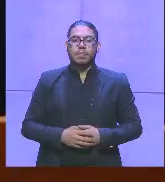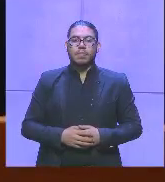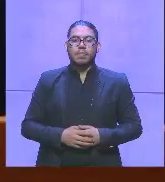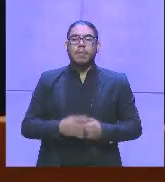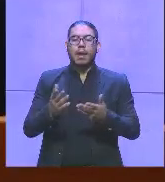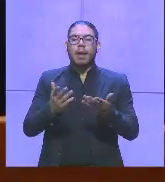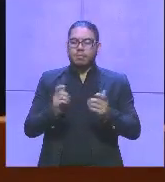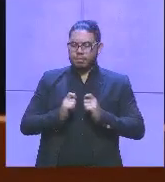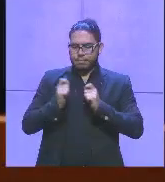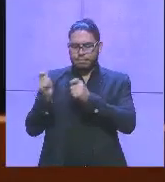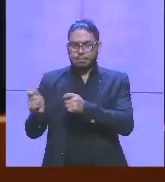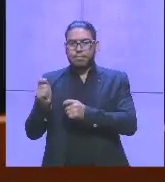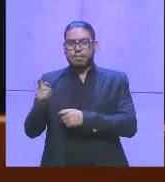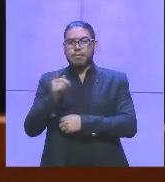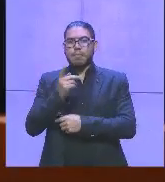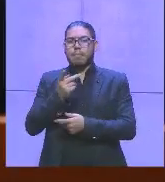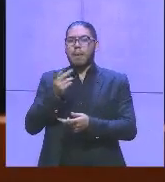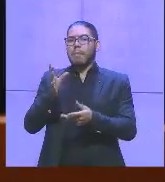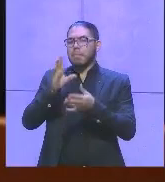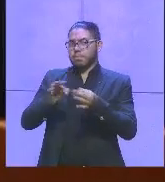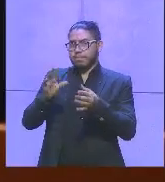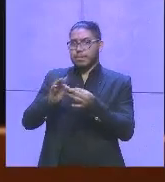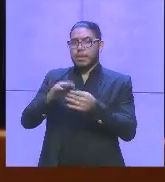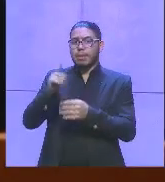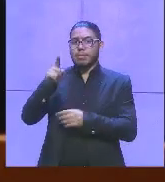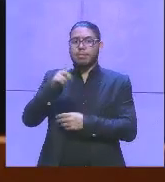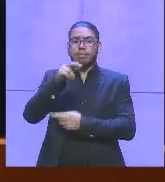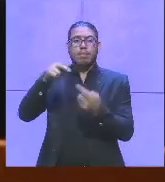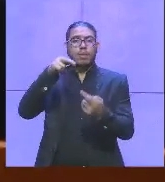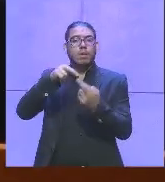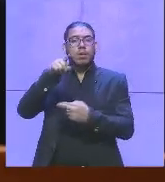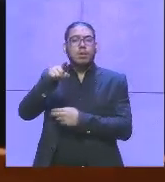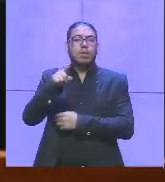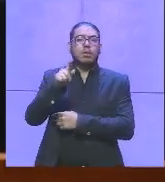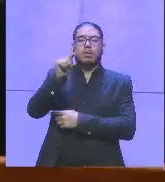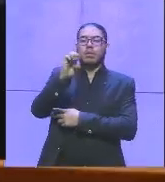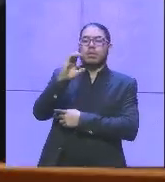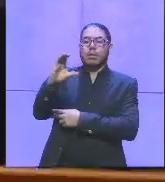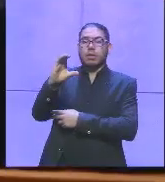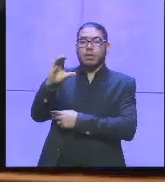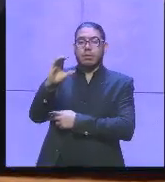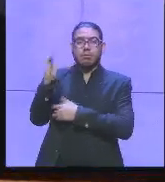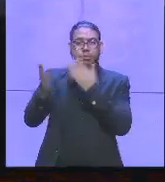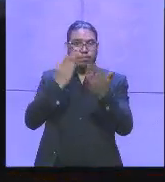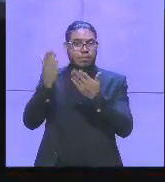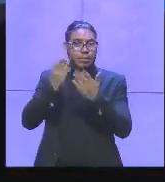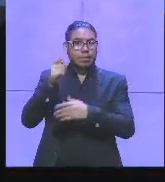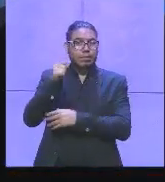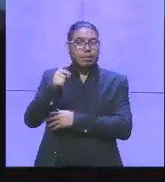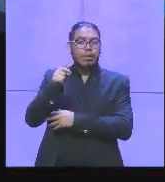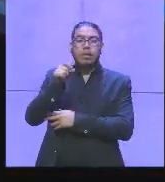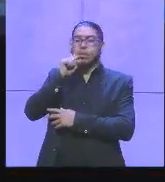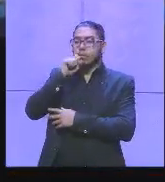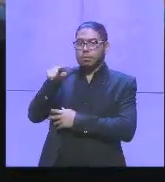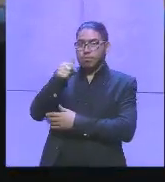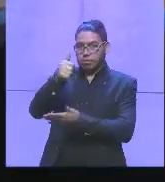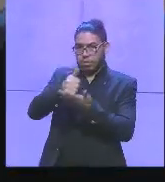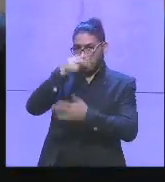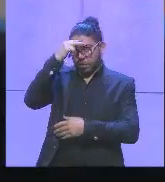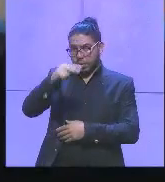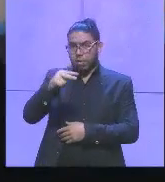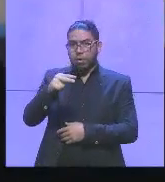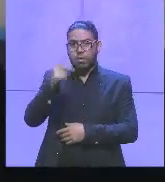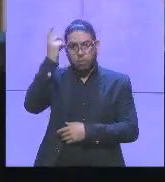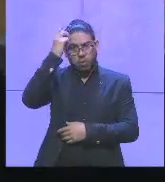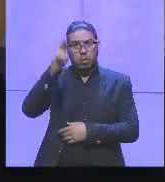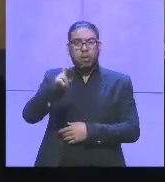Cedemos el uso de la voz al director regional del Departamento de Derecho en el Instituto Tecnológico y de Estudios Superiores de Monterrey Campus, Ciudad de México, al